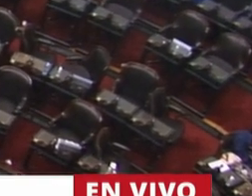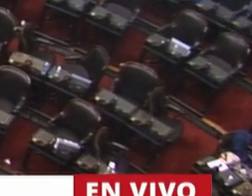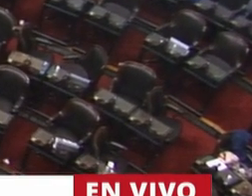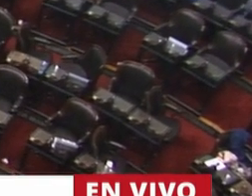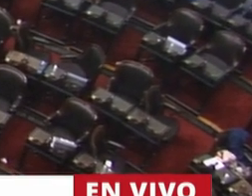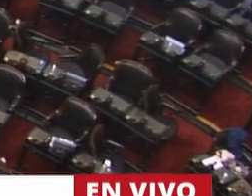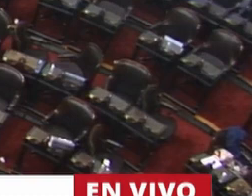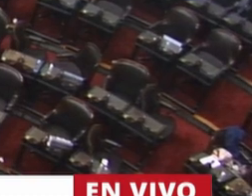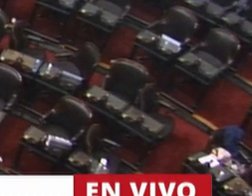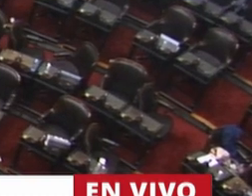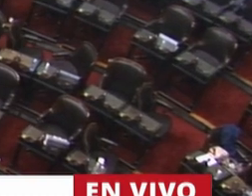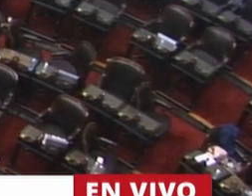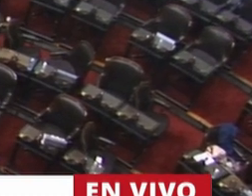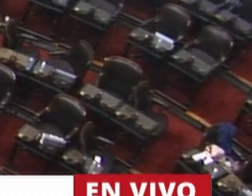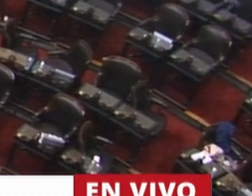2